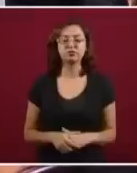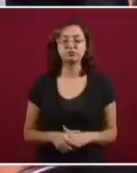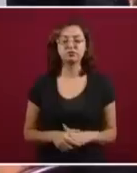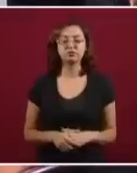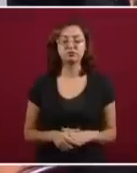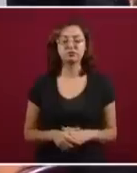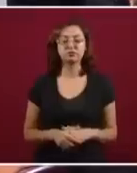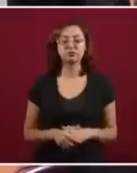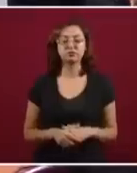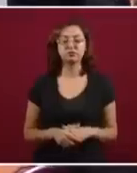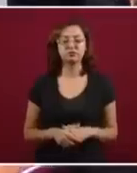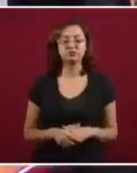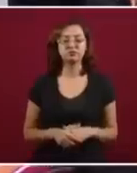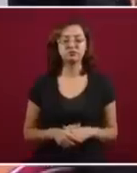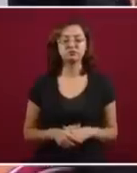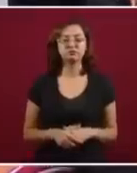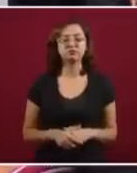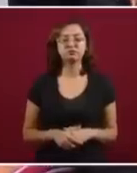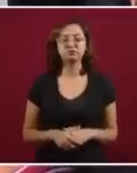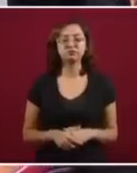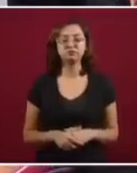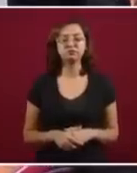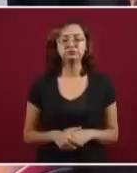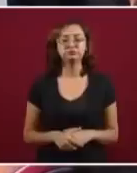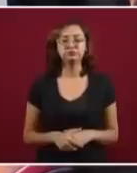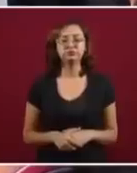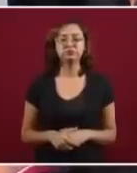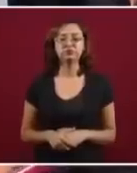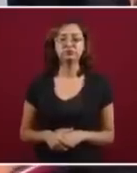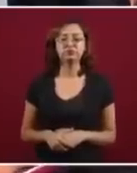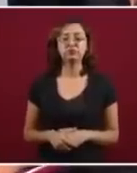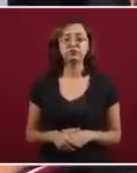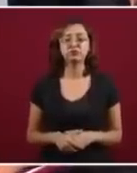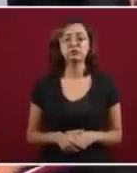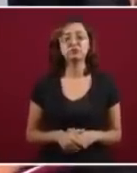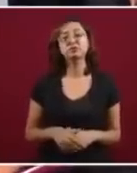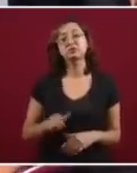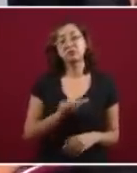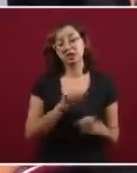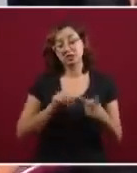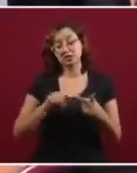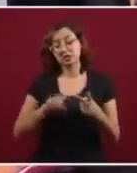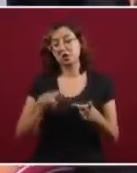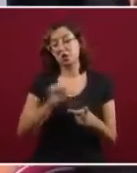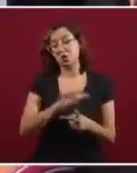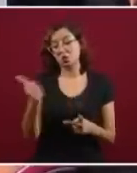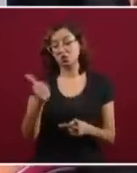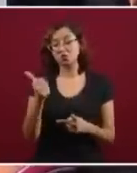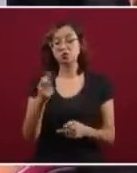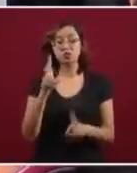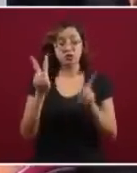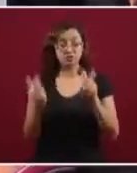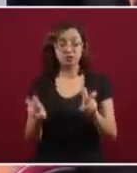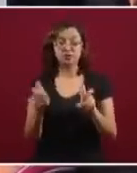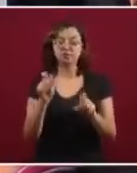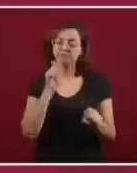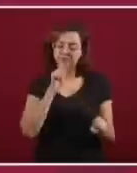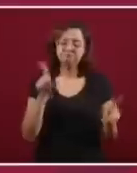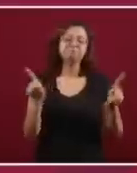lo otro también ojalá lo apruebe la reducción